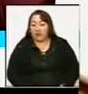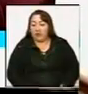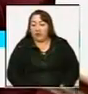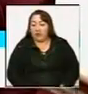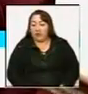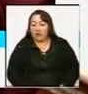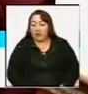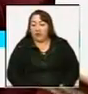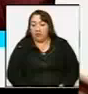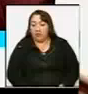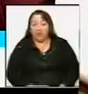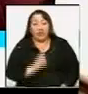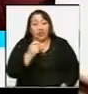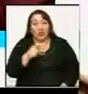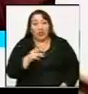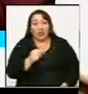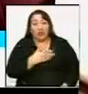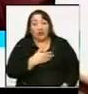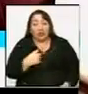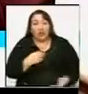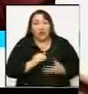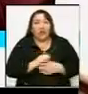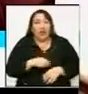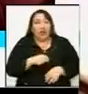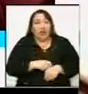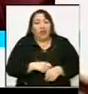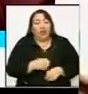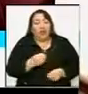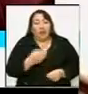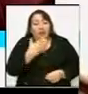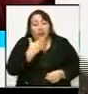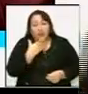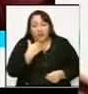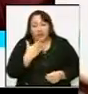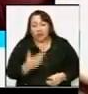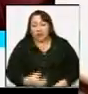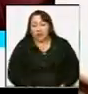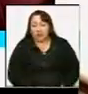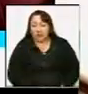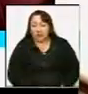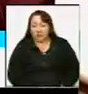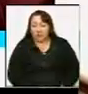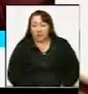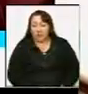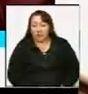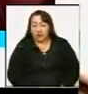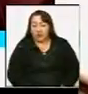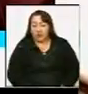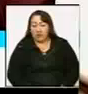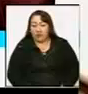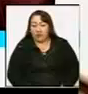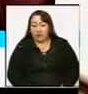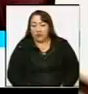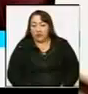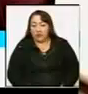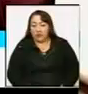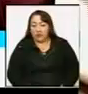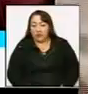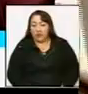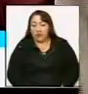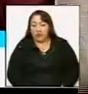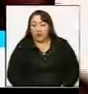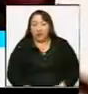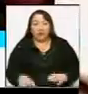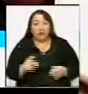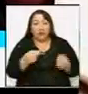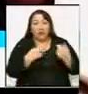la Presidencia, con el mayor respeto, es más lento, más farragoso, más burocrático, y lo que estamos haciendo es solamente cargándole